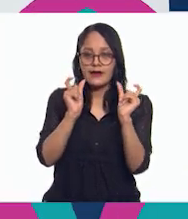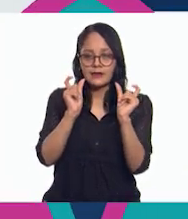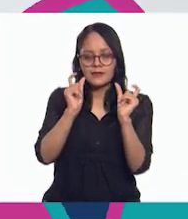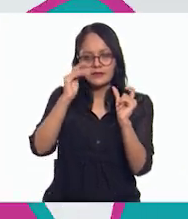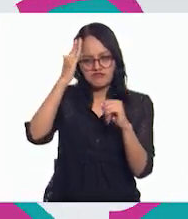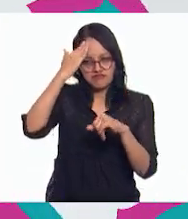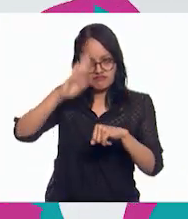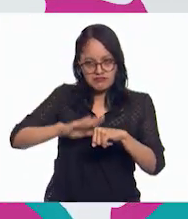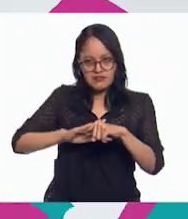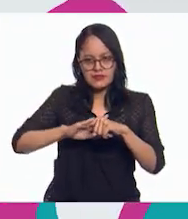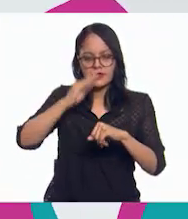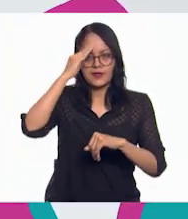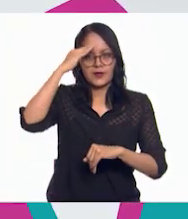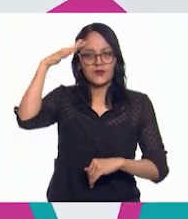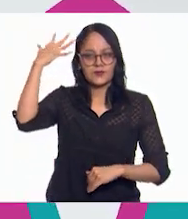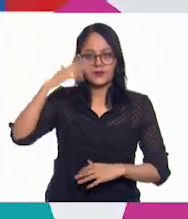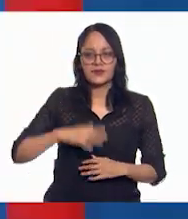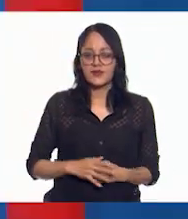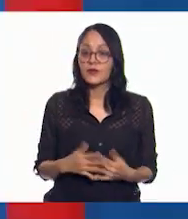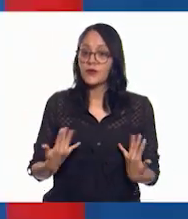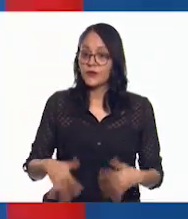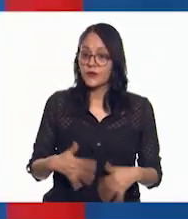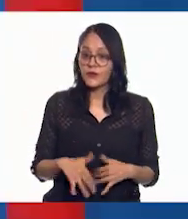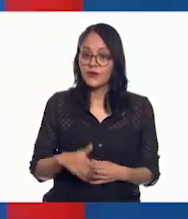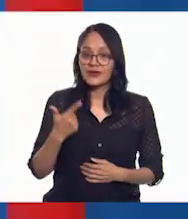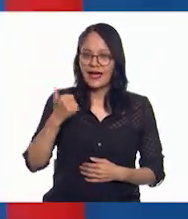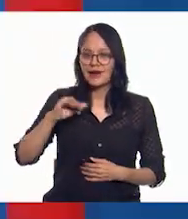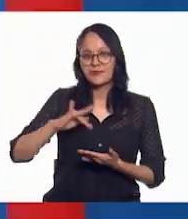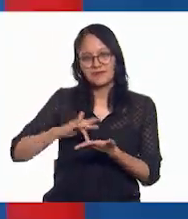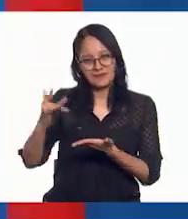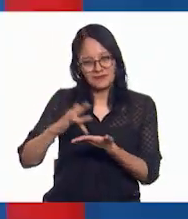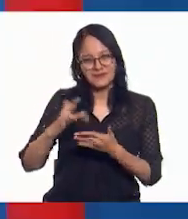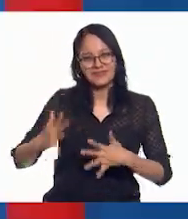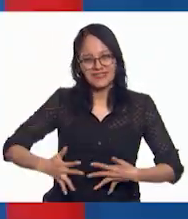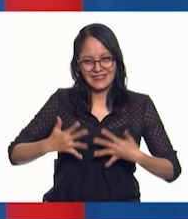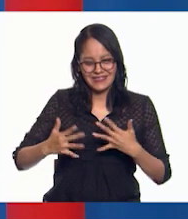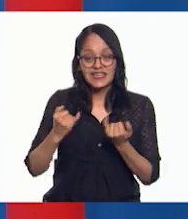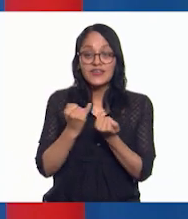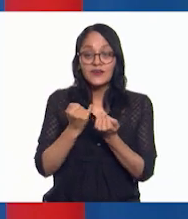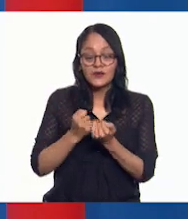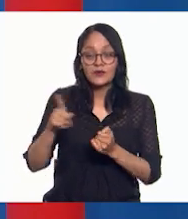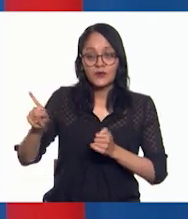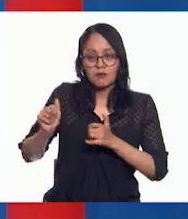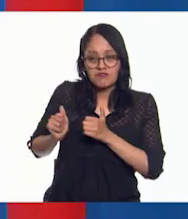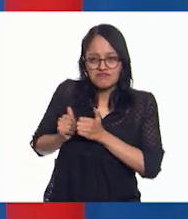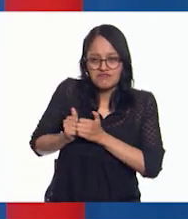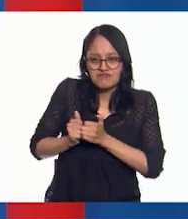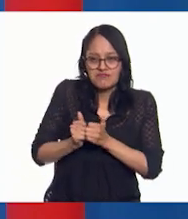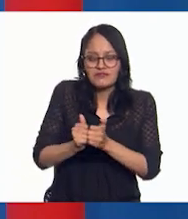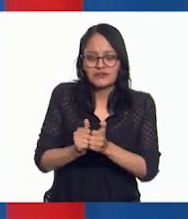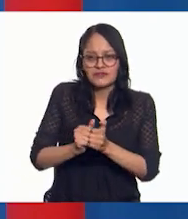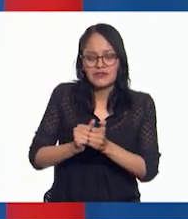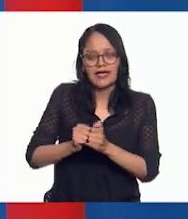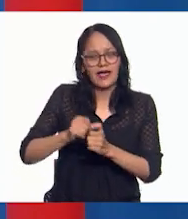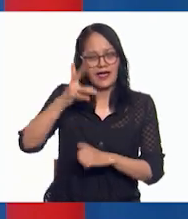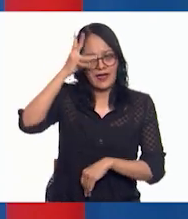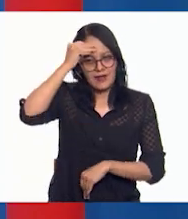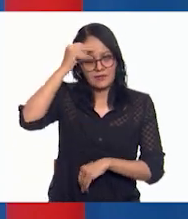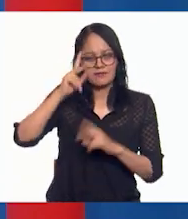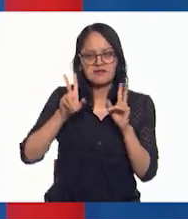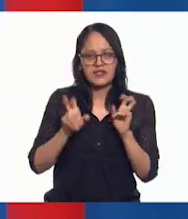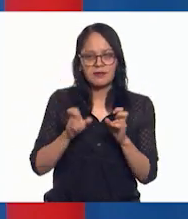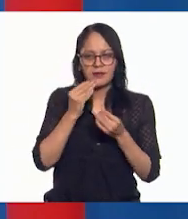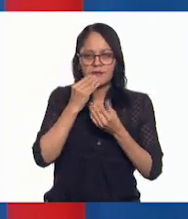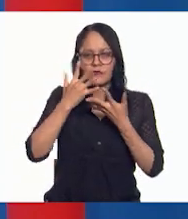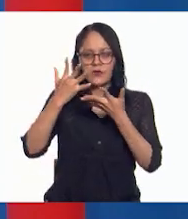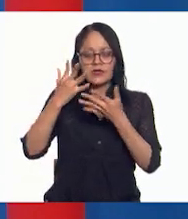memoria. Gaby, muchas gracias por tus palabras y gracias también por tu acompañamiento durante todo este despertar a la poesía que hemos llevado a